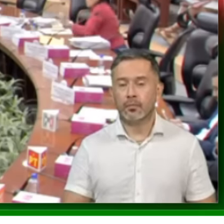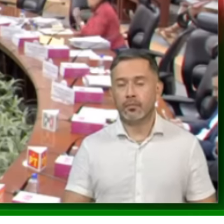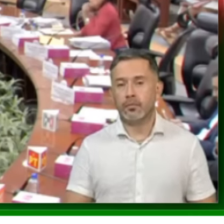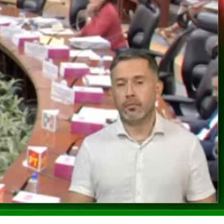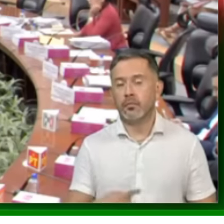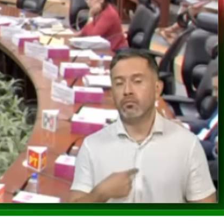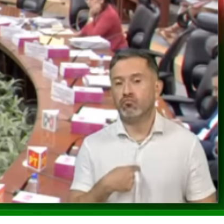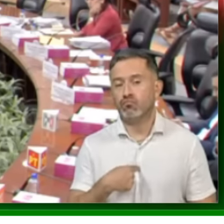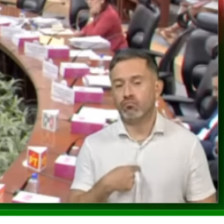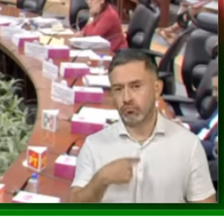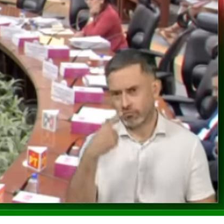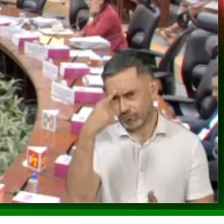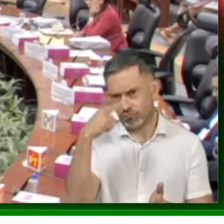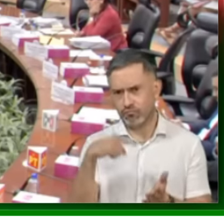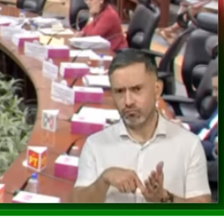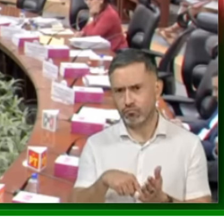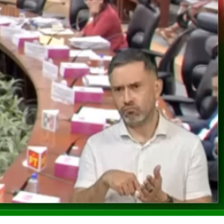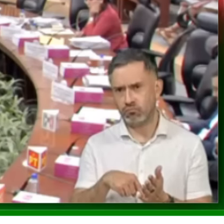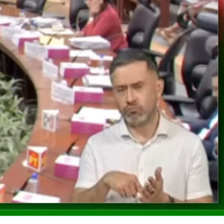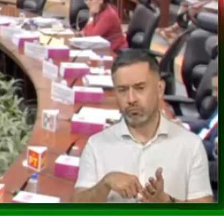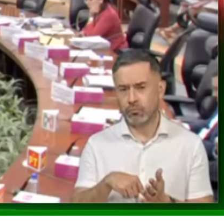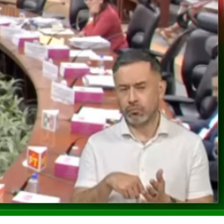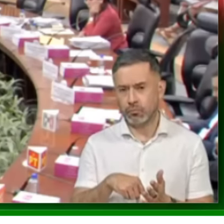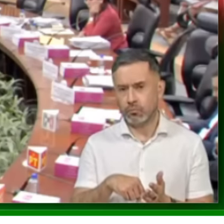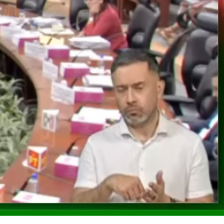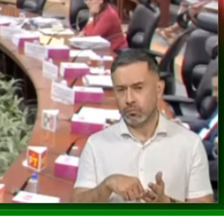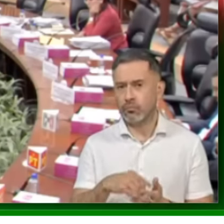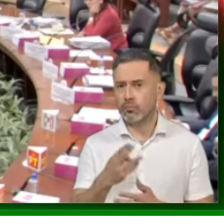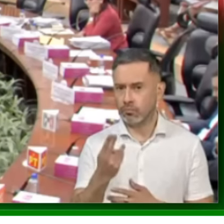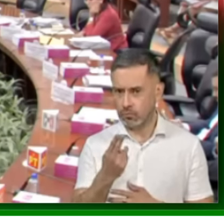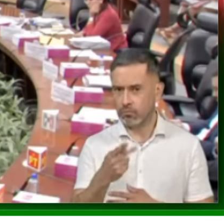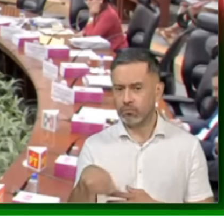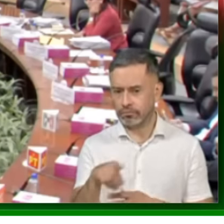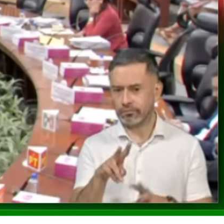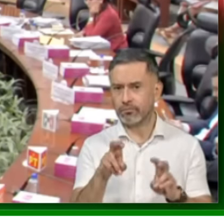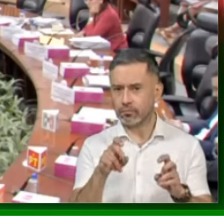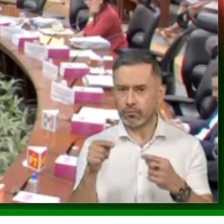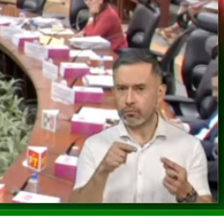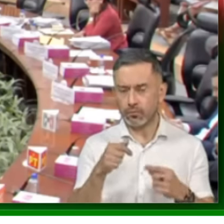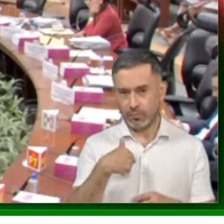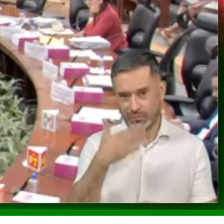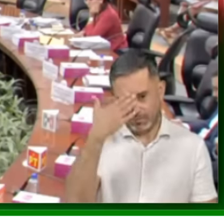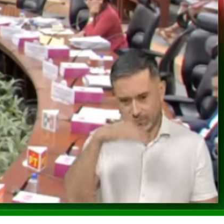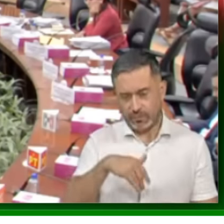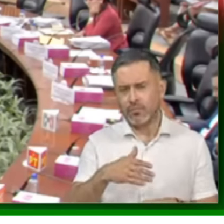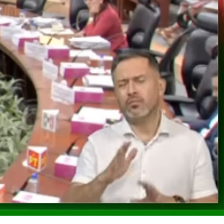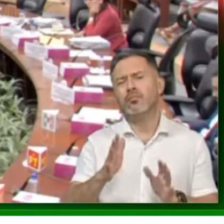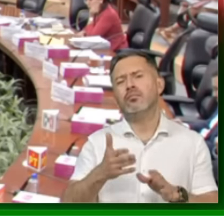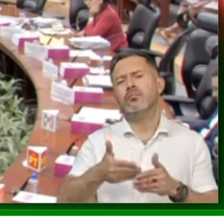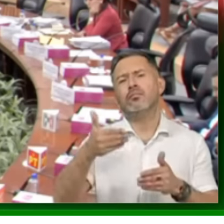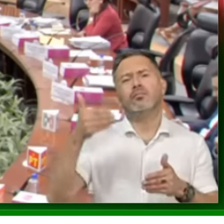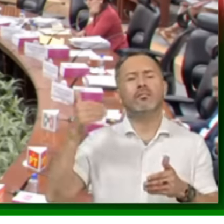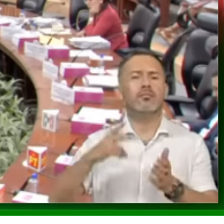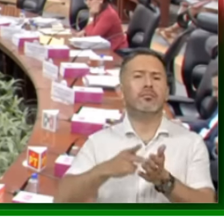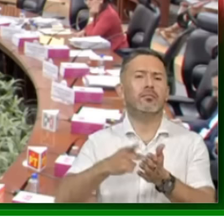eh creo que deberíamos de comenzar a discutir Yo sé que ha sido una cosa que se ha discutido en otros temas en